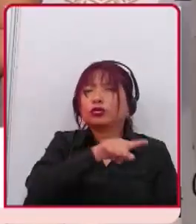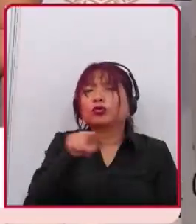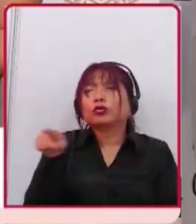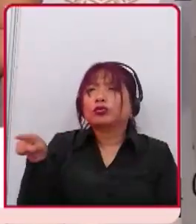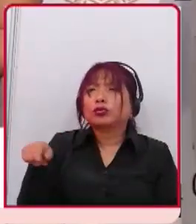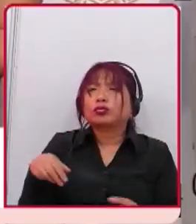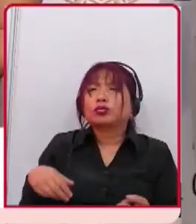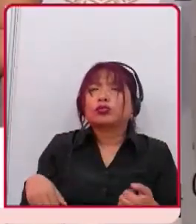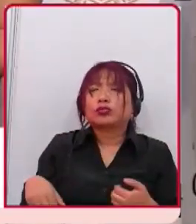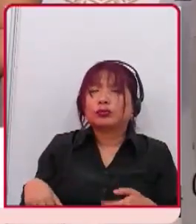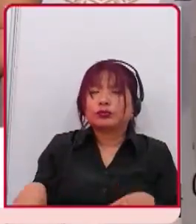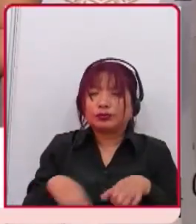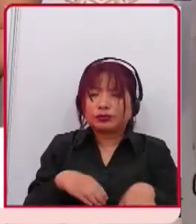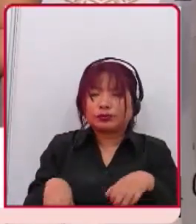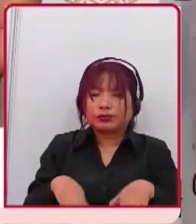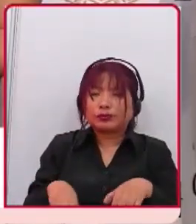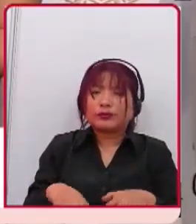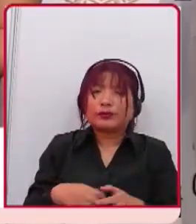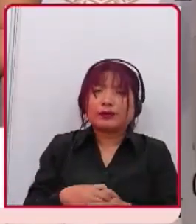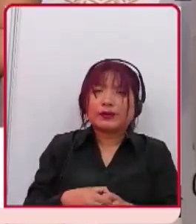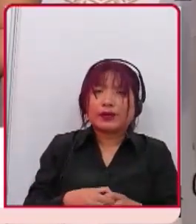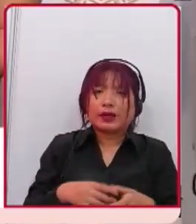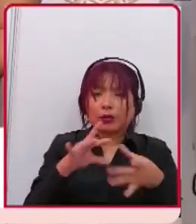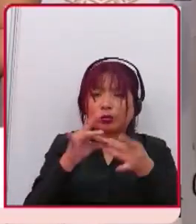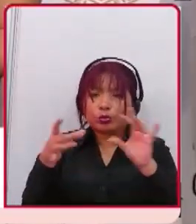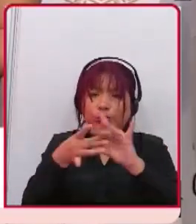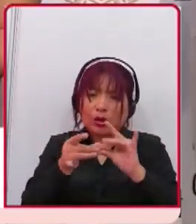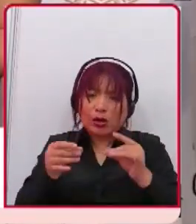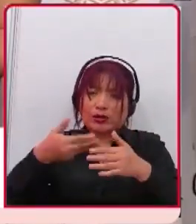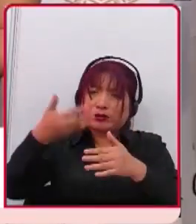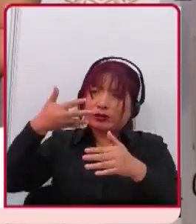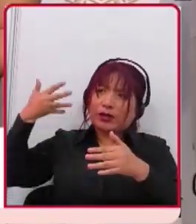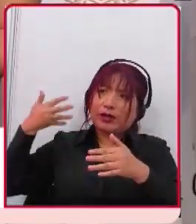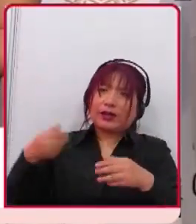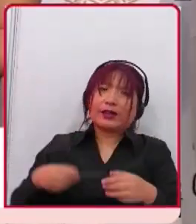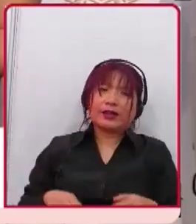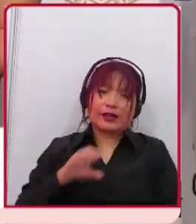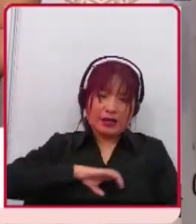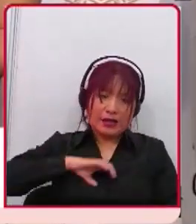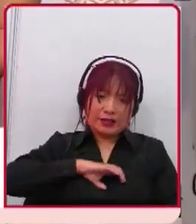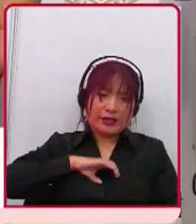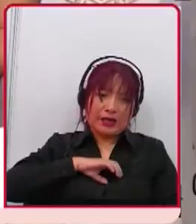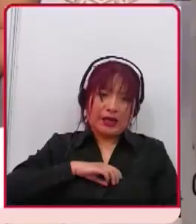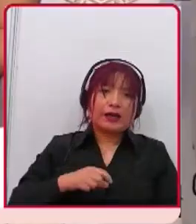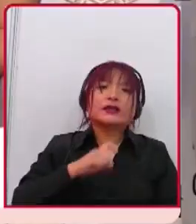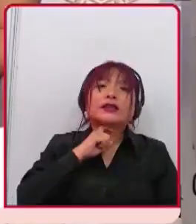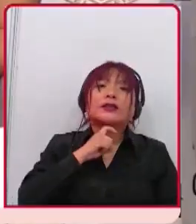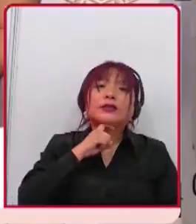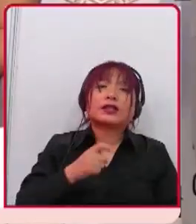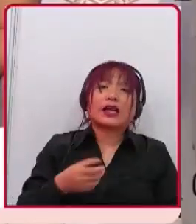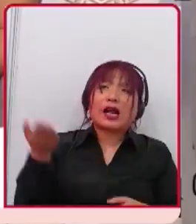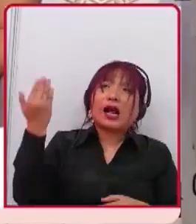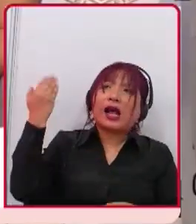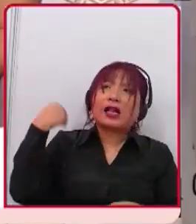de historicidad de lo que son las características de los minerales antes, desde los años, no